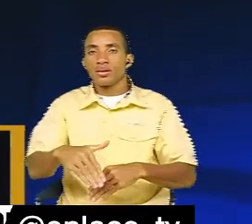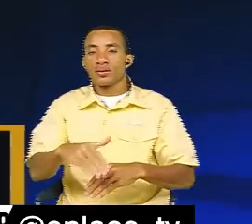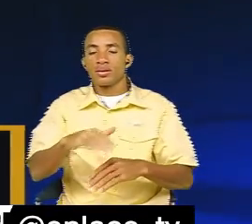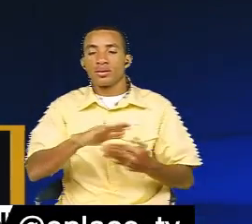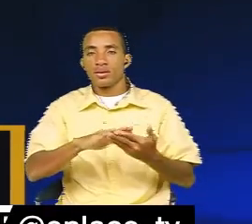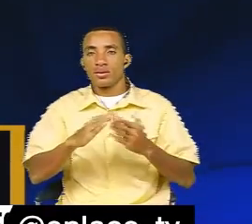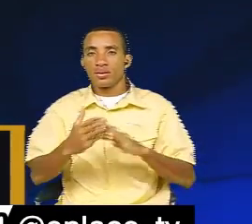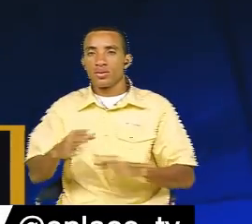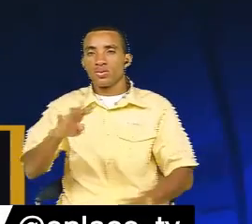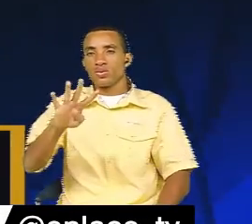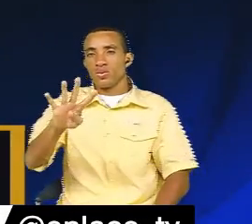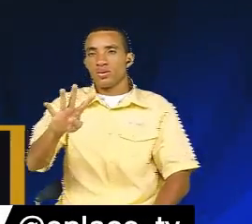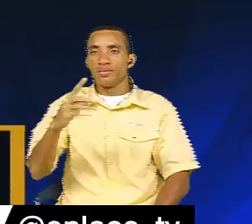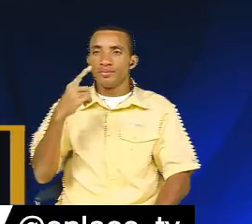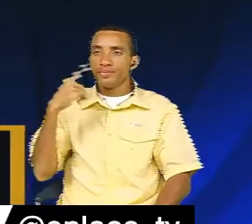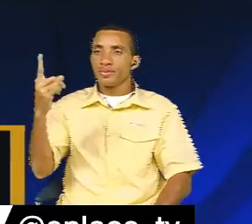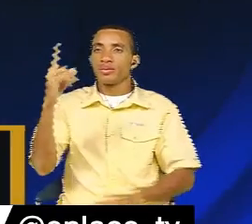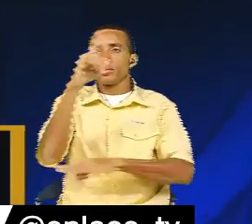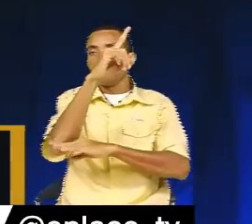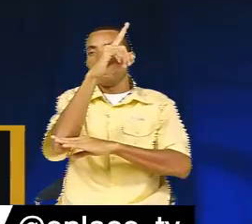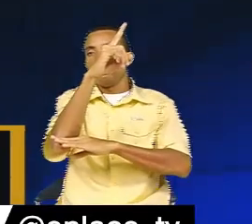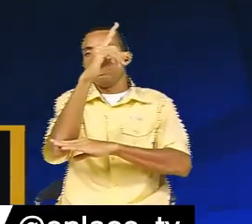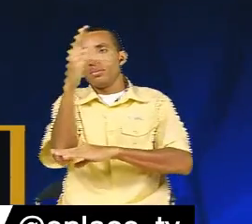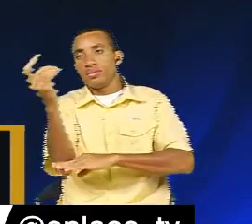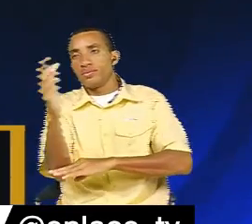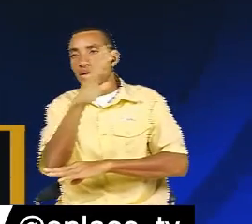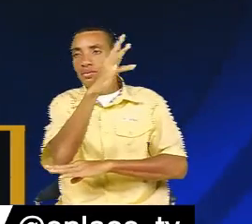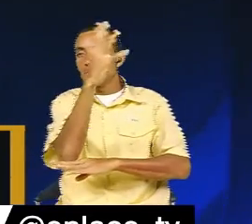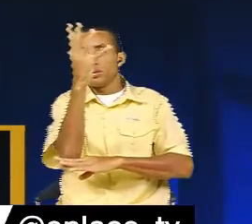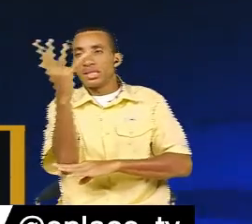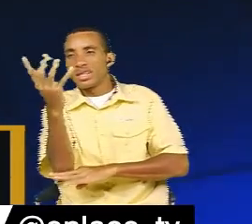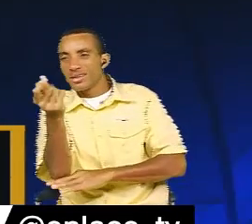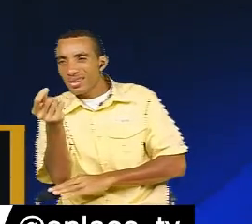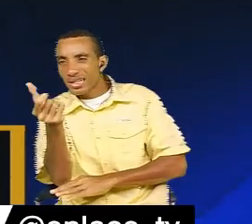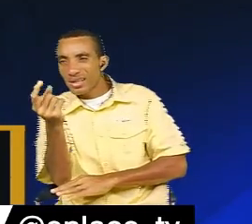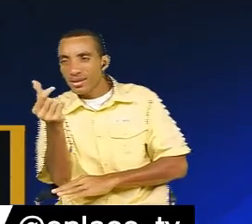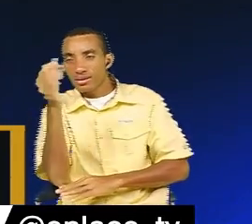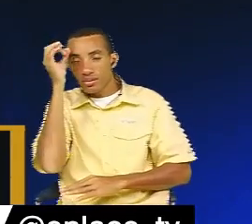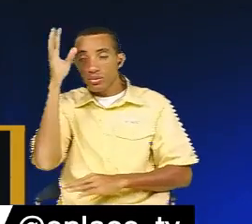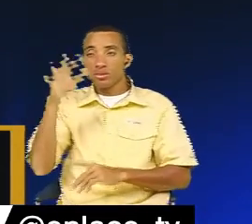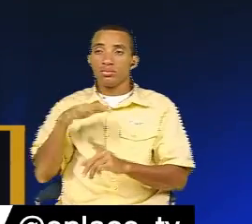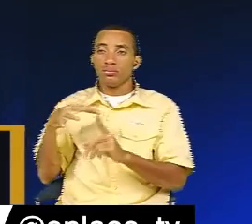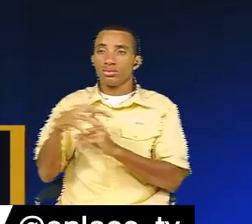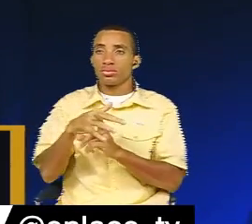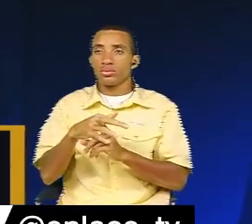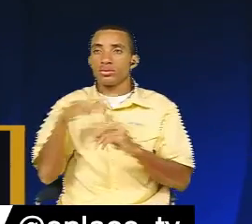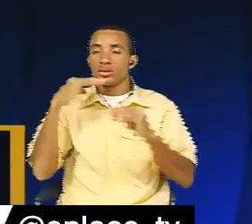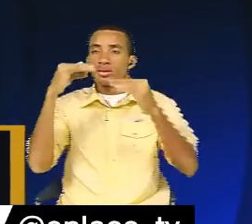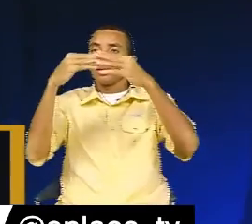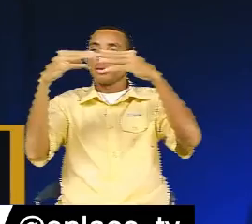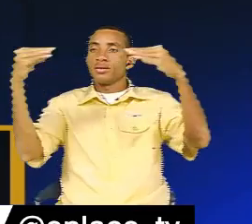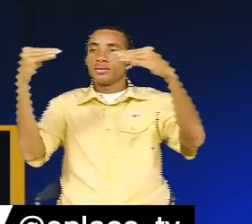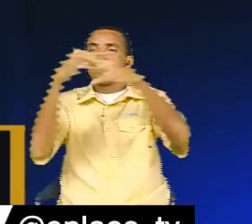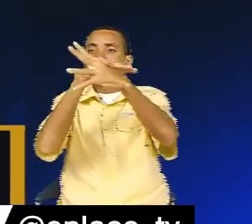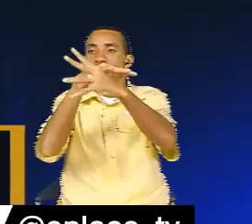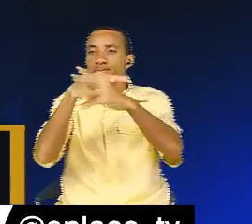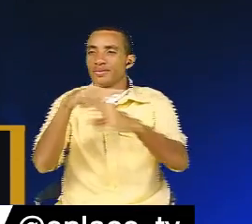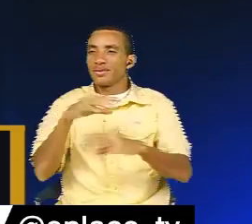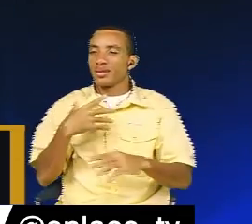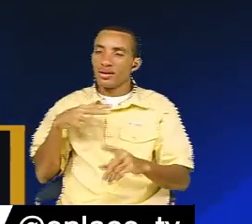unos días se debilitó y permanece así, a punto de caer, y que está afectando además las redes eléctricas de esta zona.